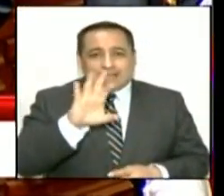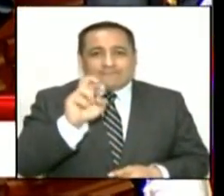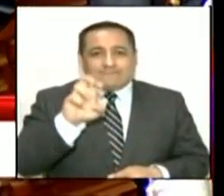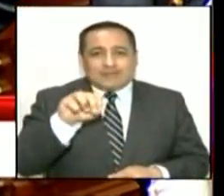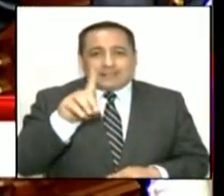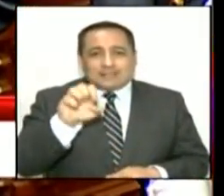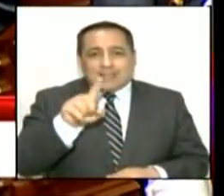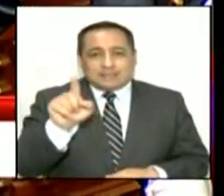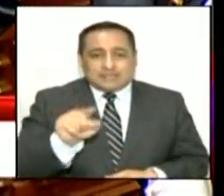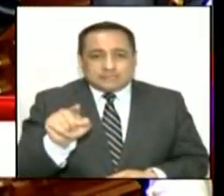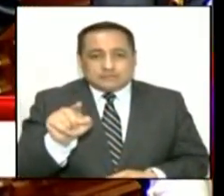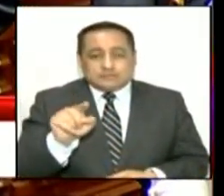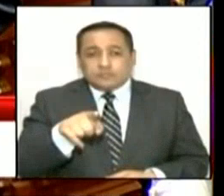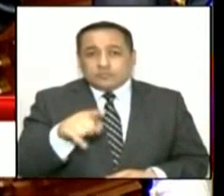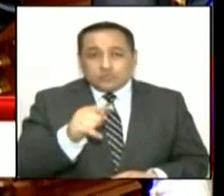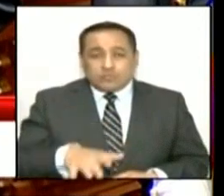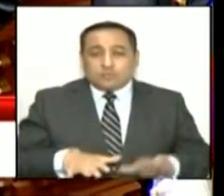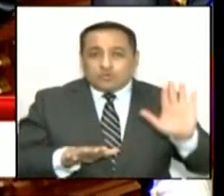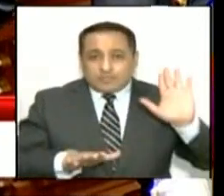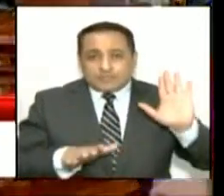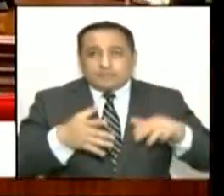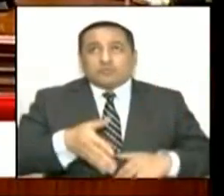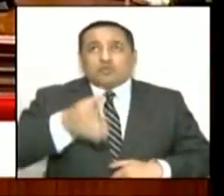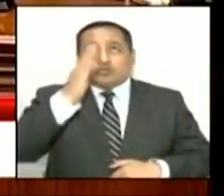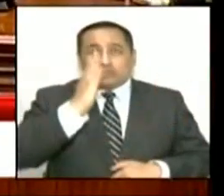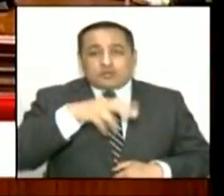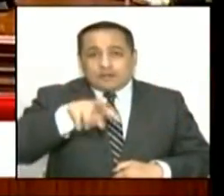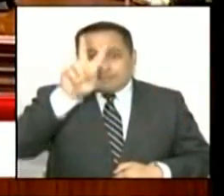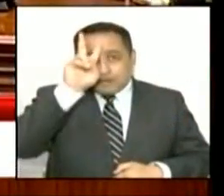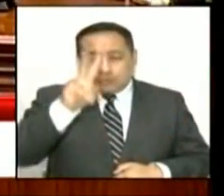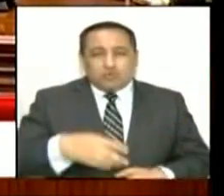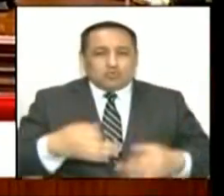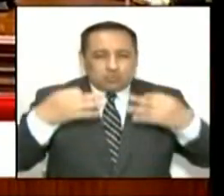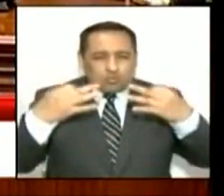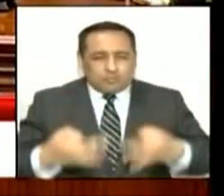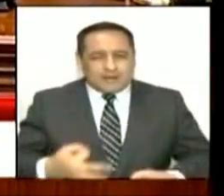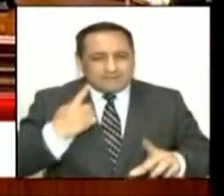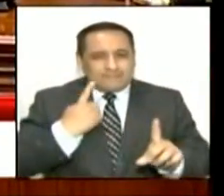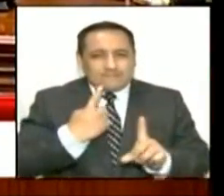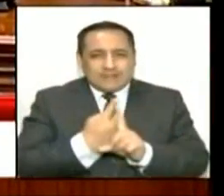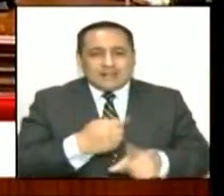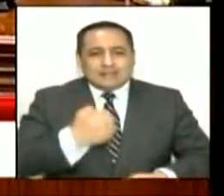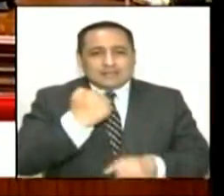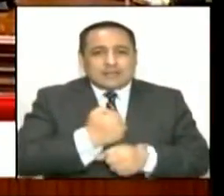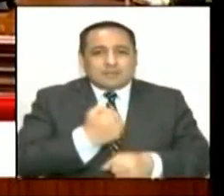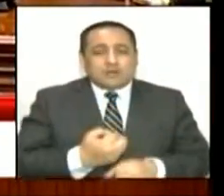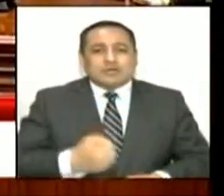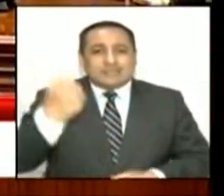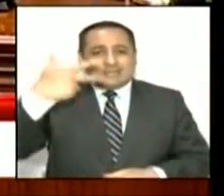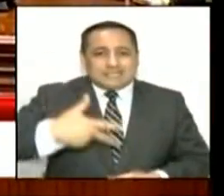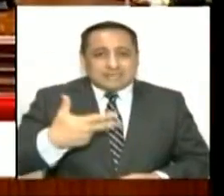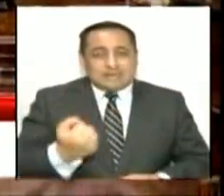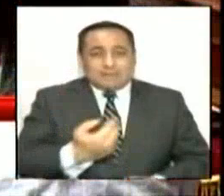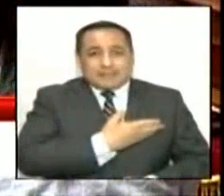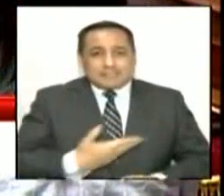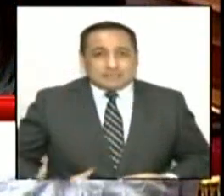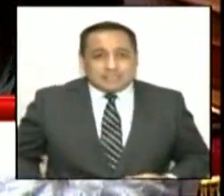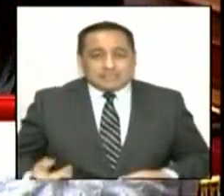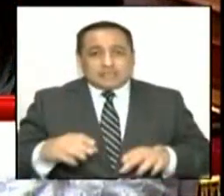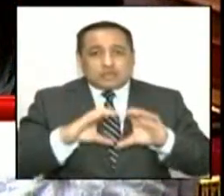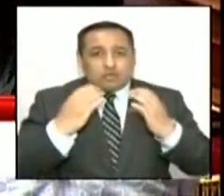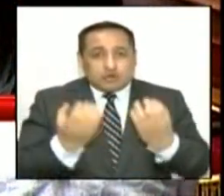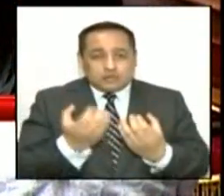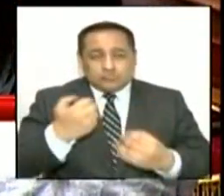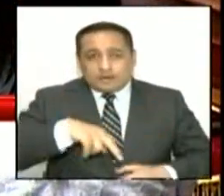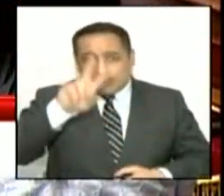Flores. ¿Jura usted, por Dios y por la patria, cumplir fielmente el cargo de tercera vicepresidenta del Congreso